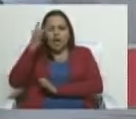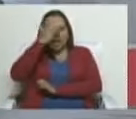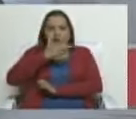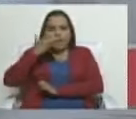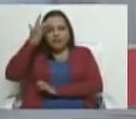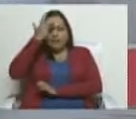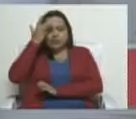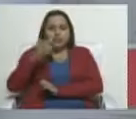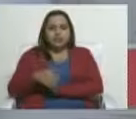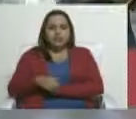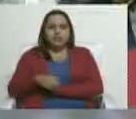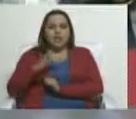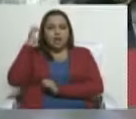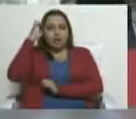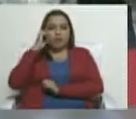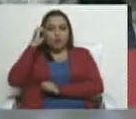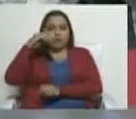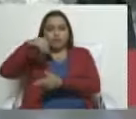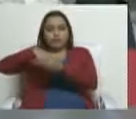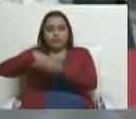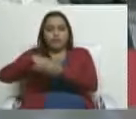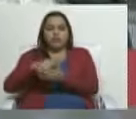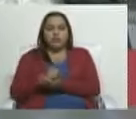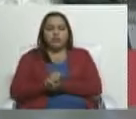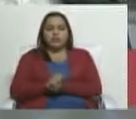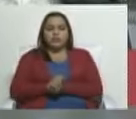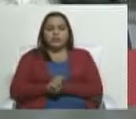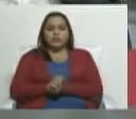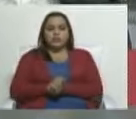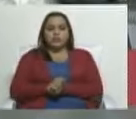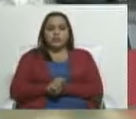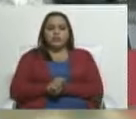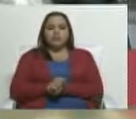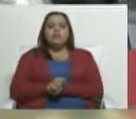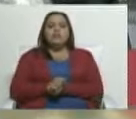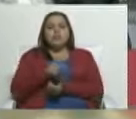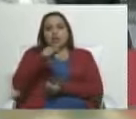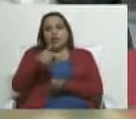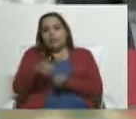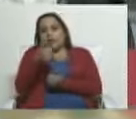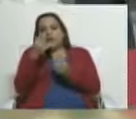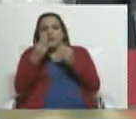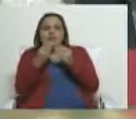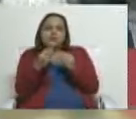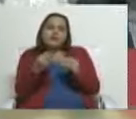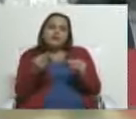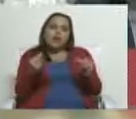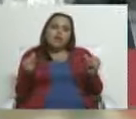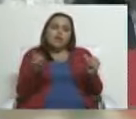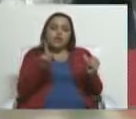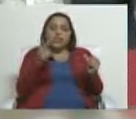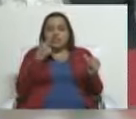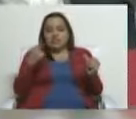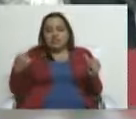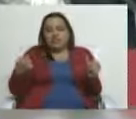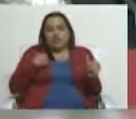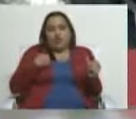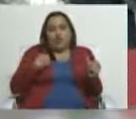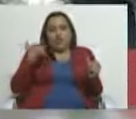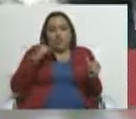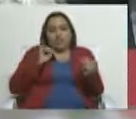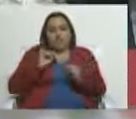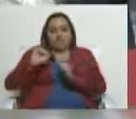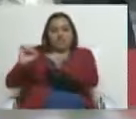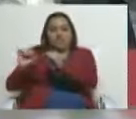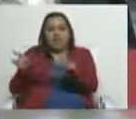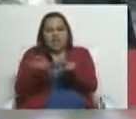migración africana en Europa, y ese posfascismo es más edulcorado. Es decir, uno dice: yo soy fascista, como lo decía